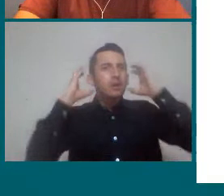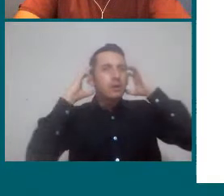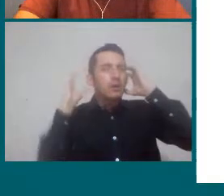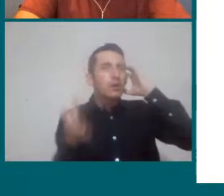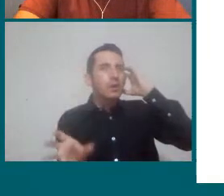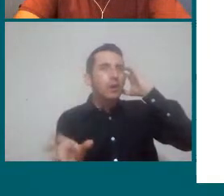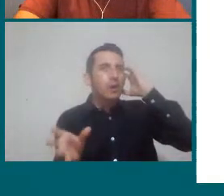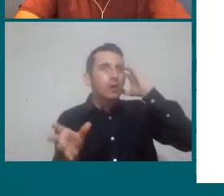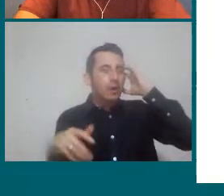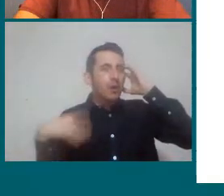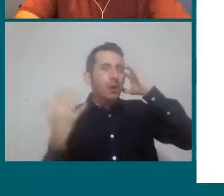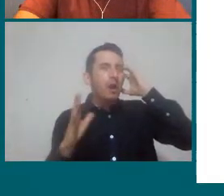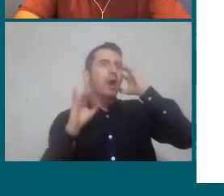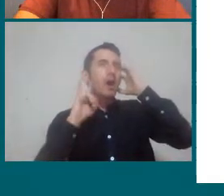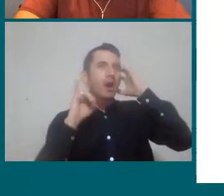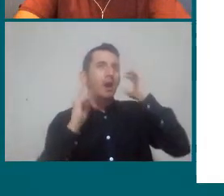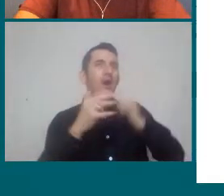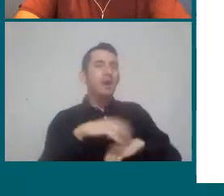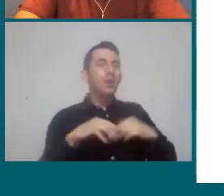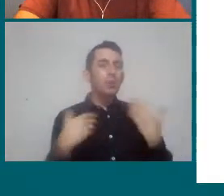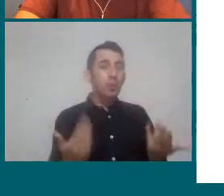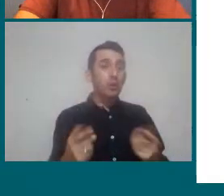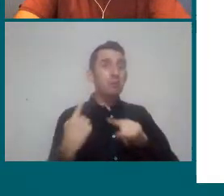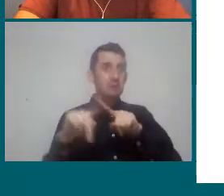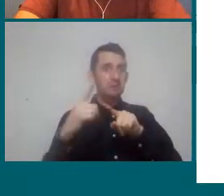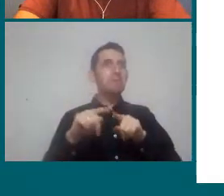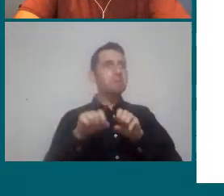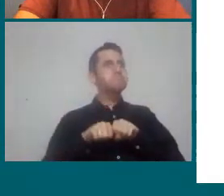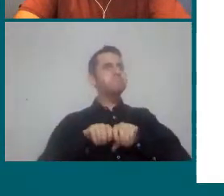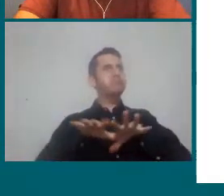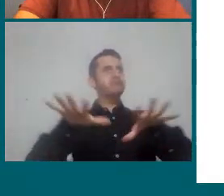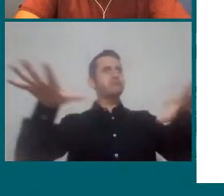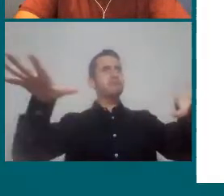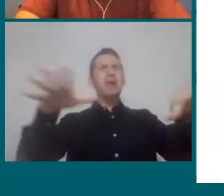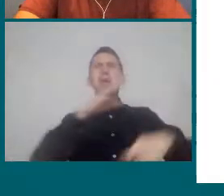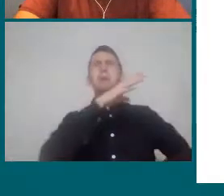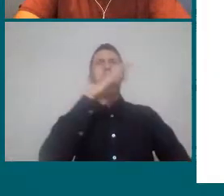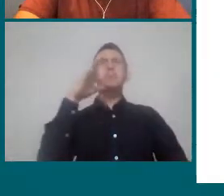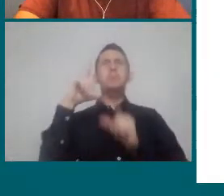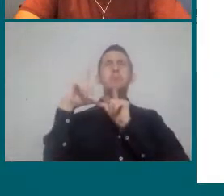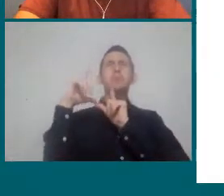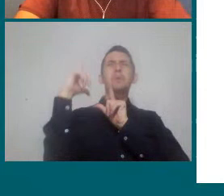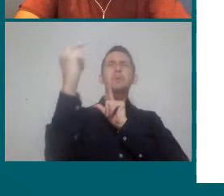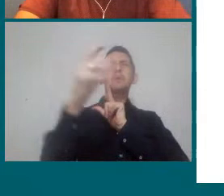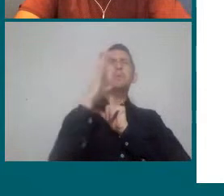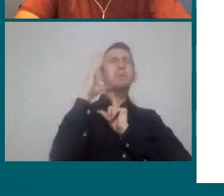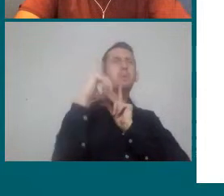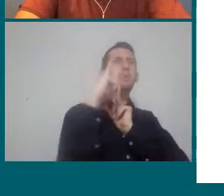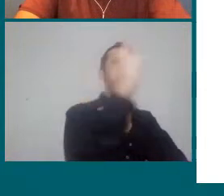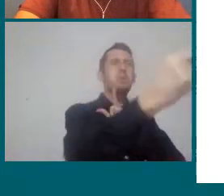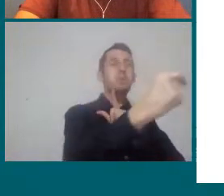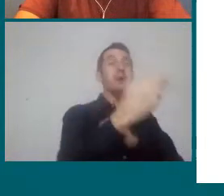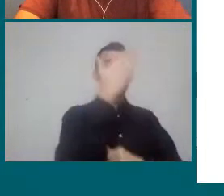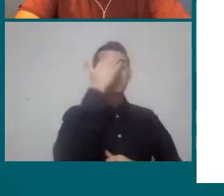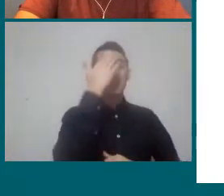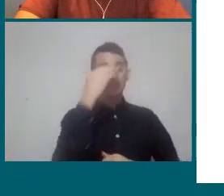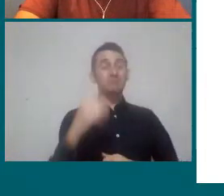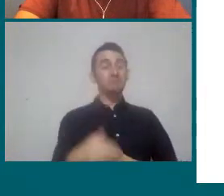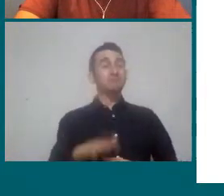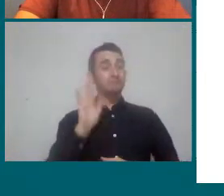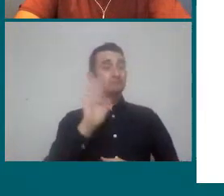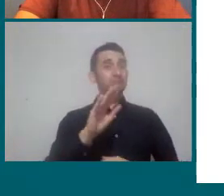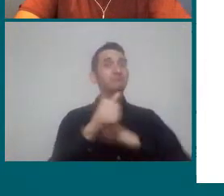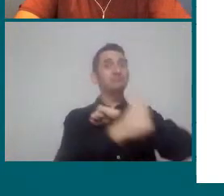con las radios y se ha posicionado como una muy buena forma de llevar el mensaje a todos los estudiantes del departamento.